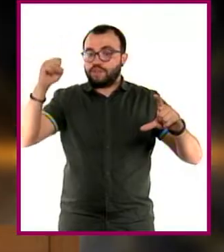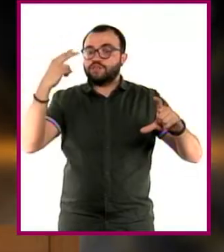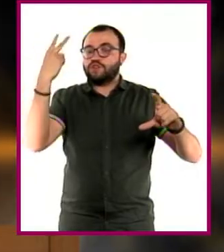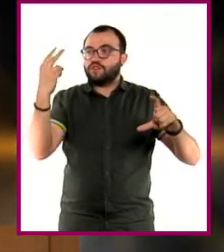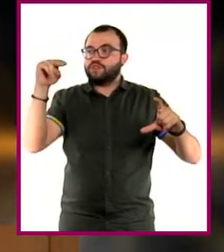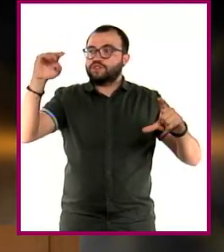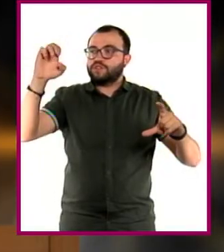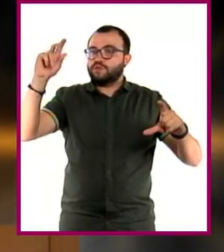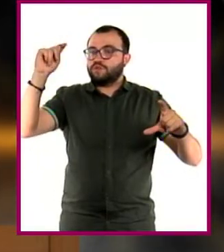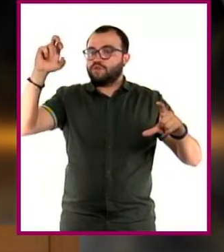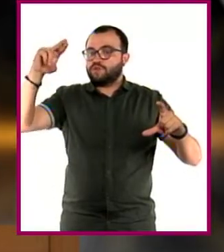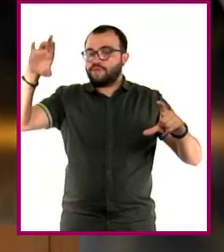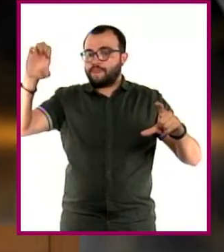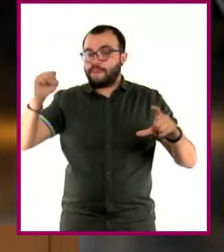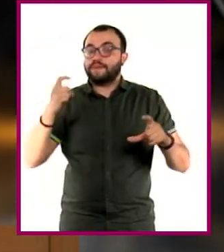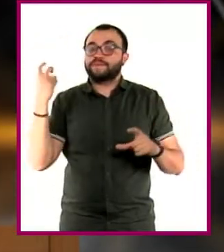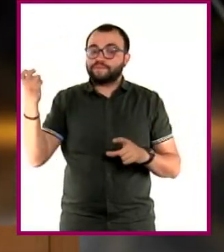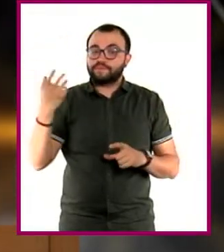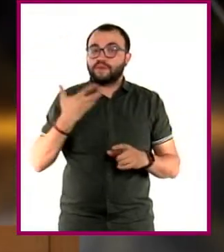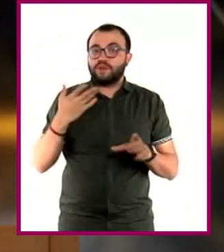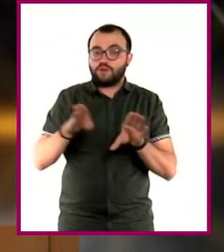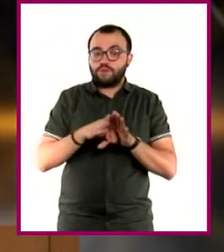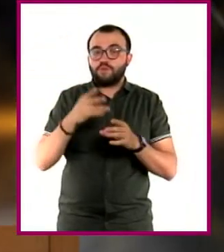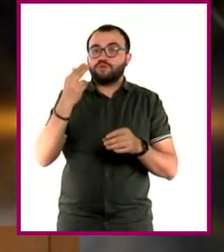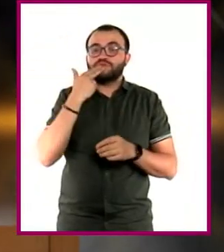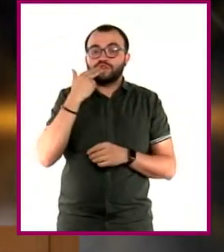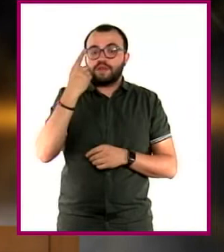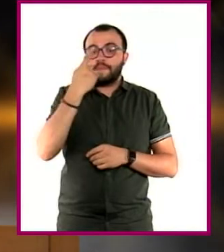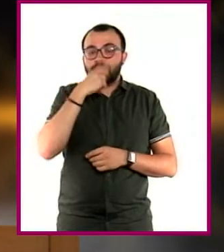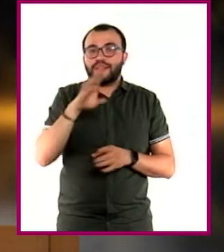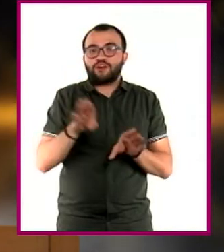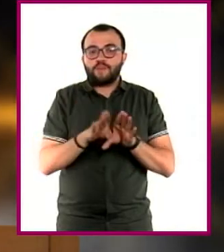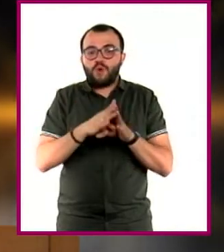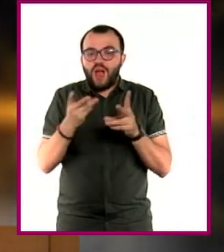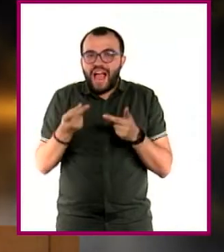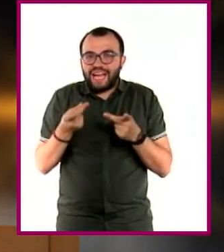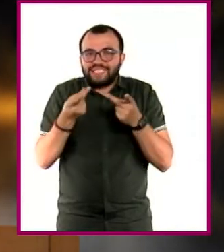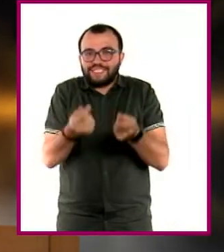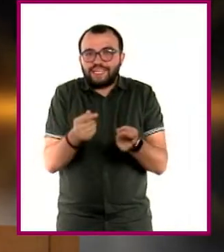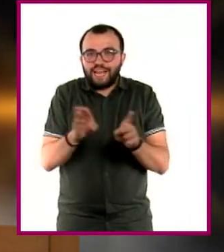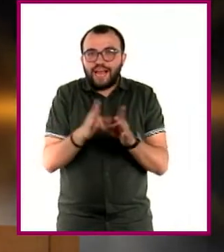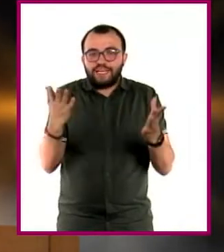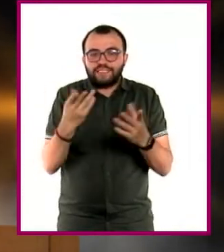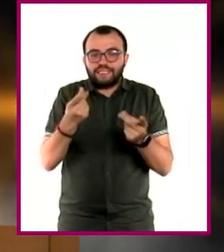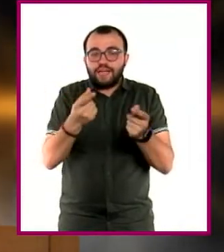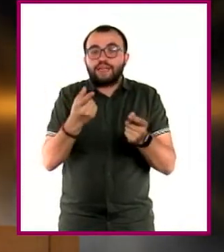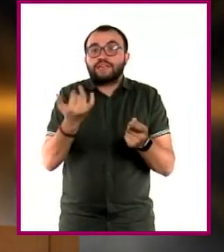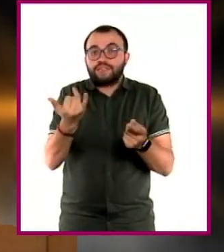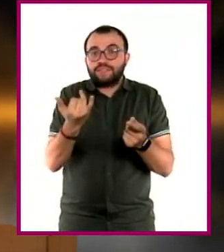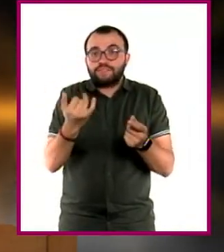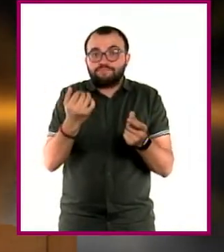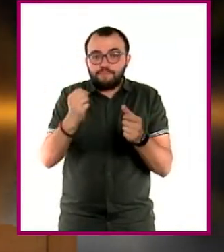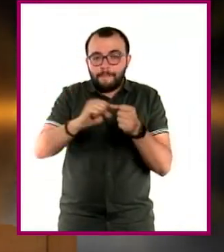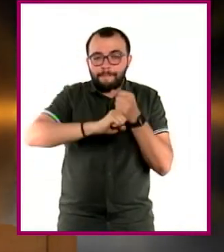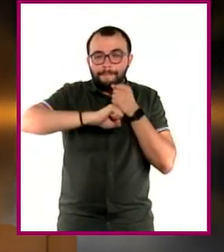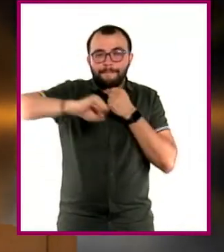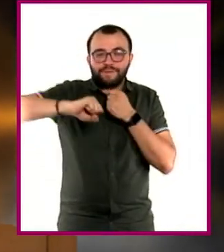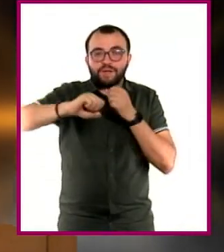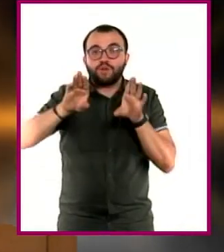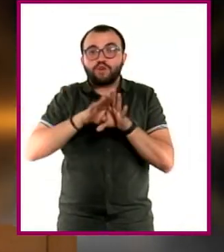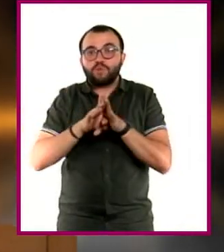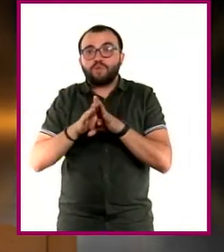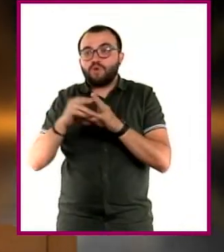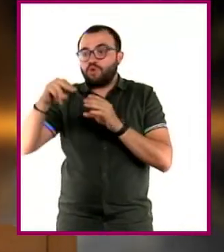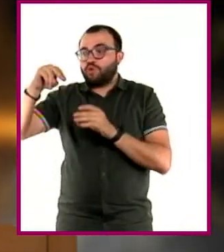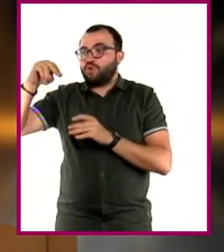Entonces, Giorso utilizaba este aparato para acelerar núcleos de helio y dispararlos hacia núcleos de átomos